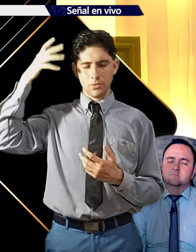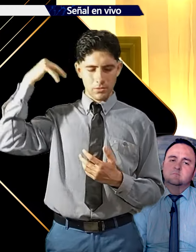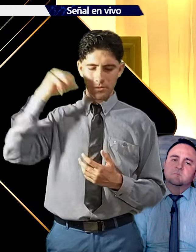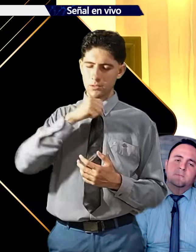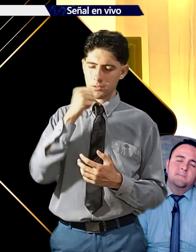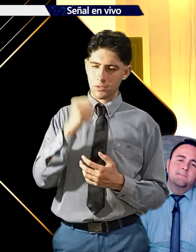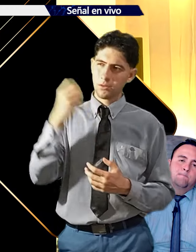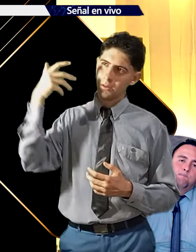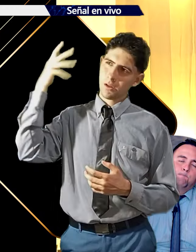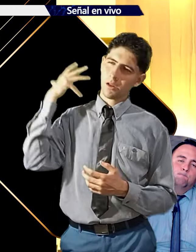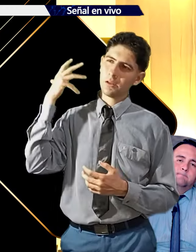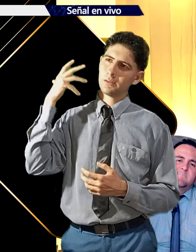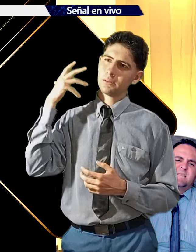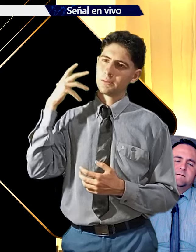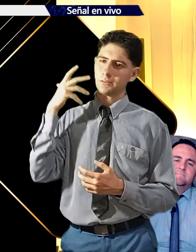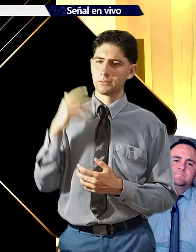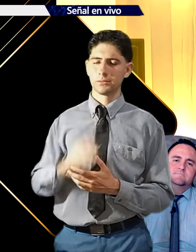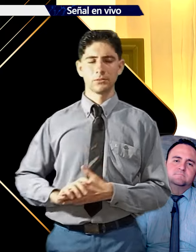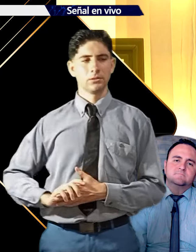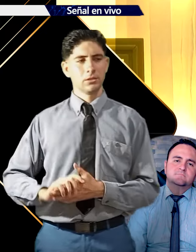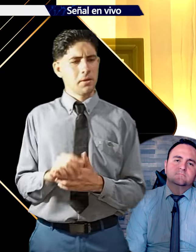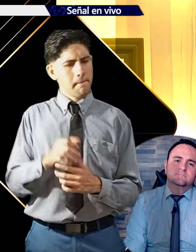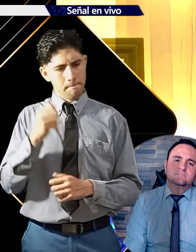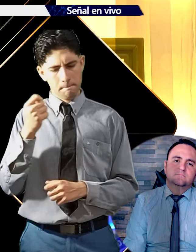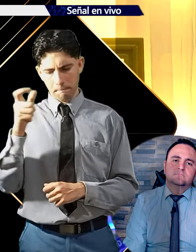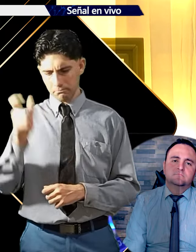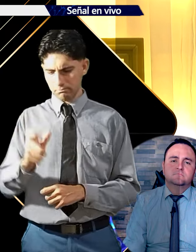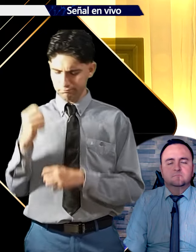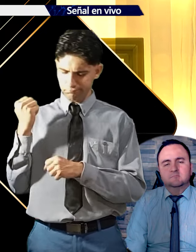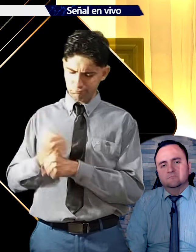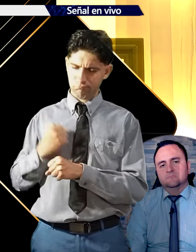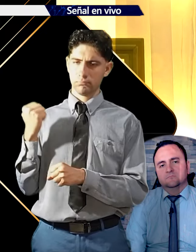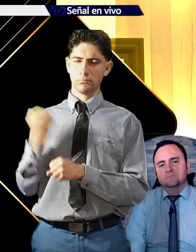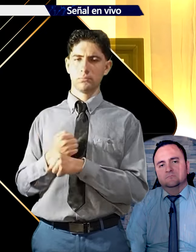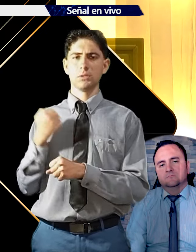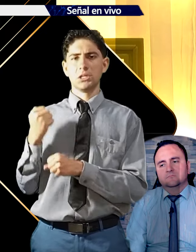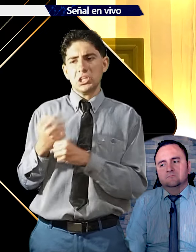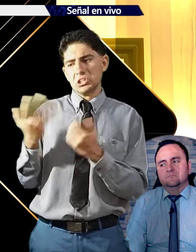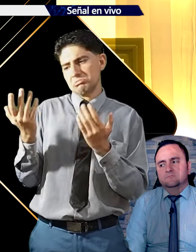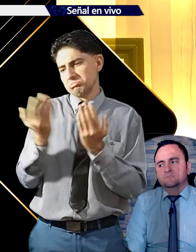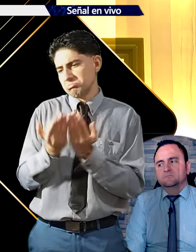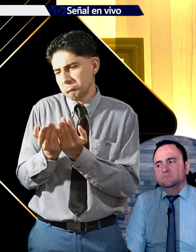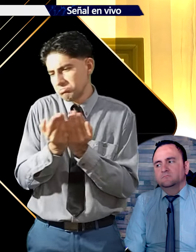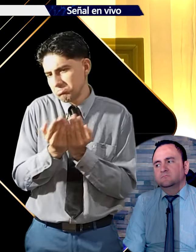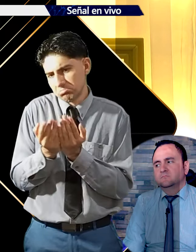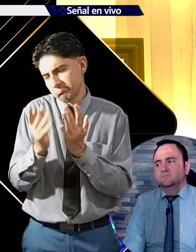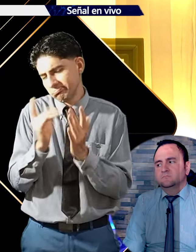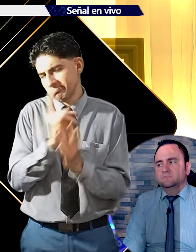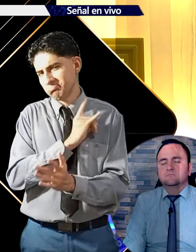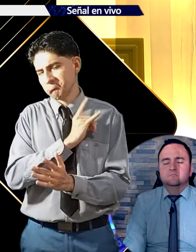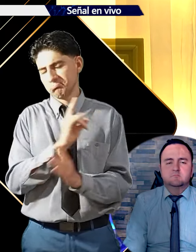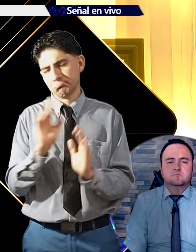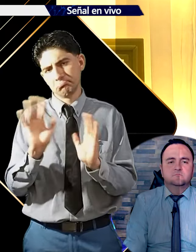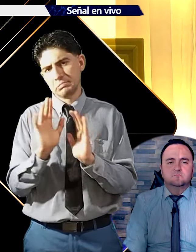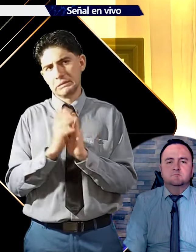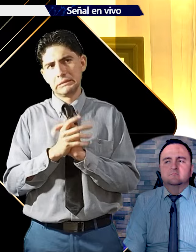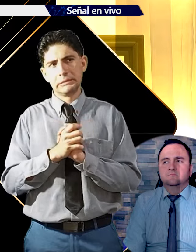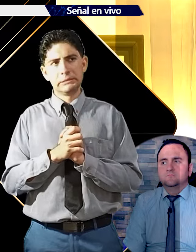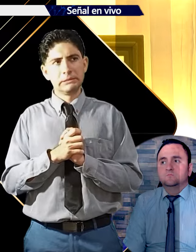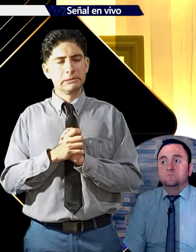Señor, claro, esos ancianos de nuestra iglesia, la mayoría de ellos campesinos, quizás no habían tenido un estudio, tampoco